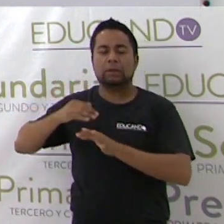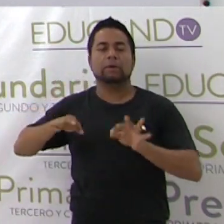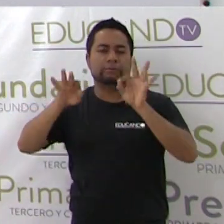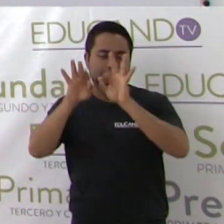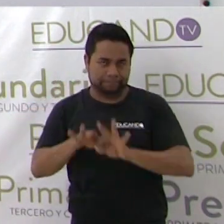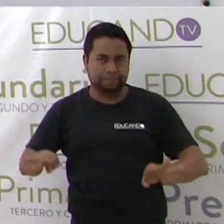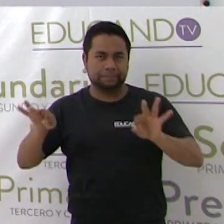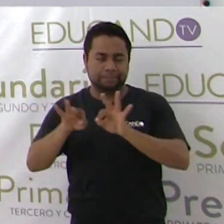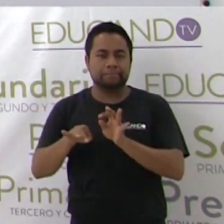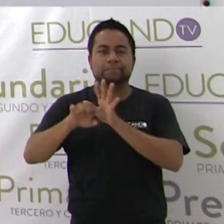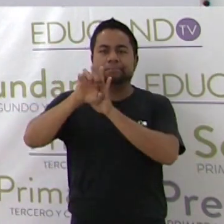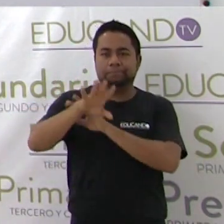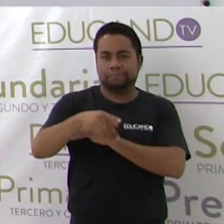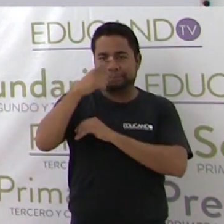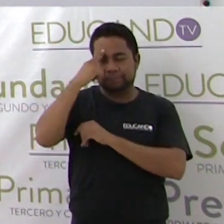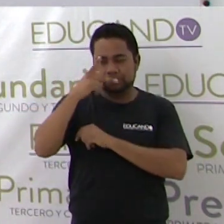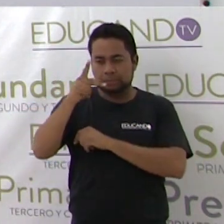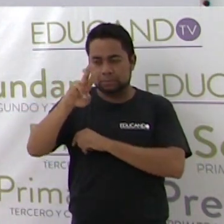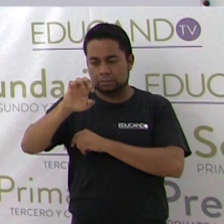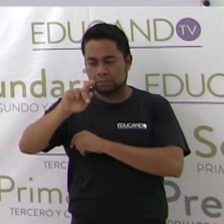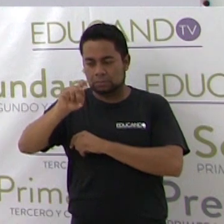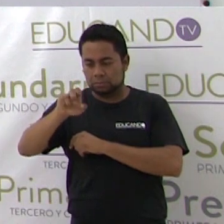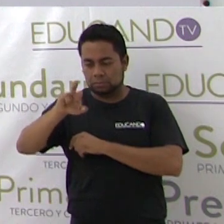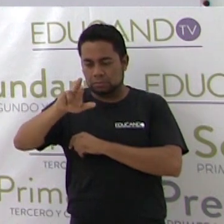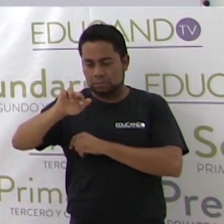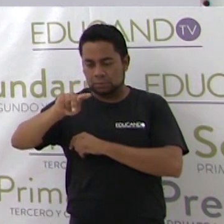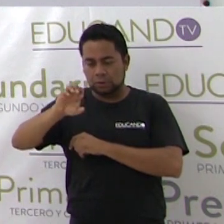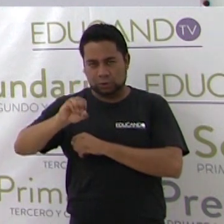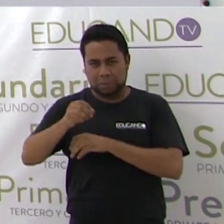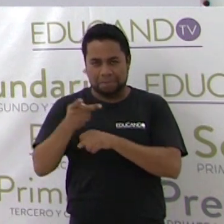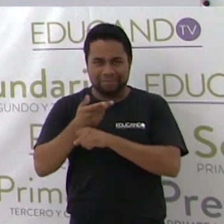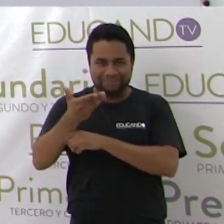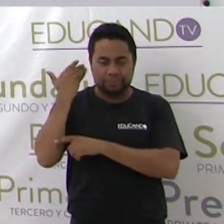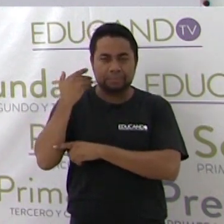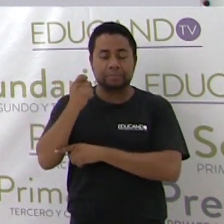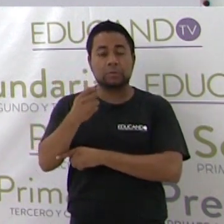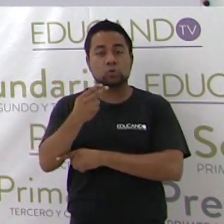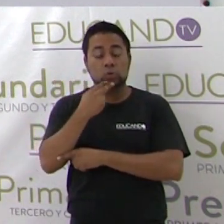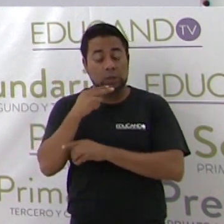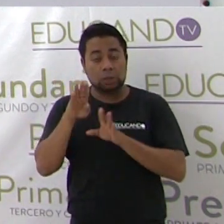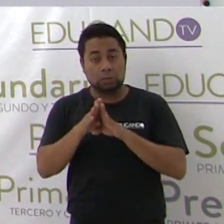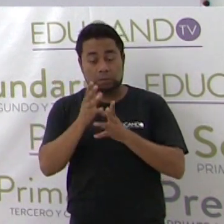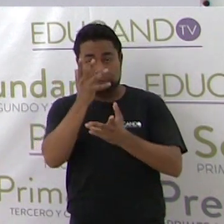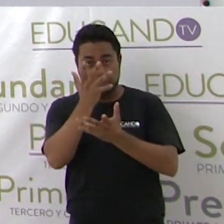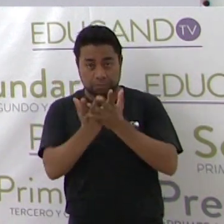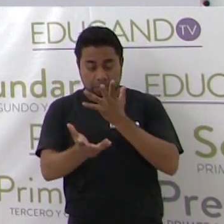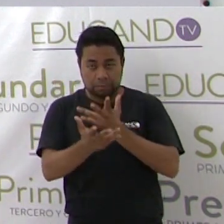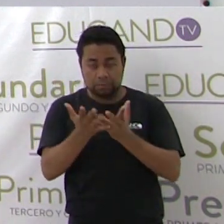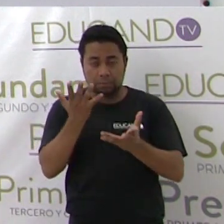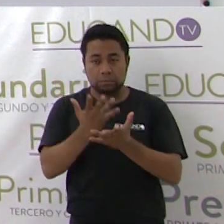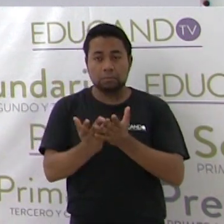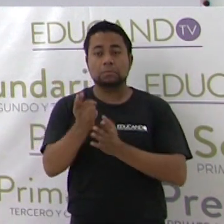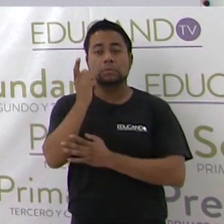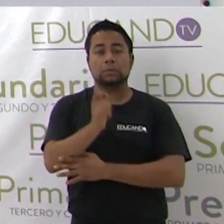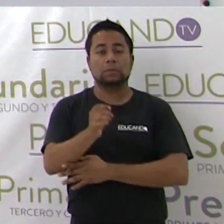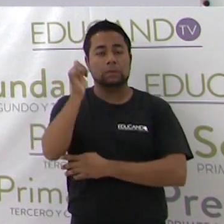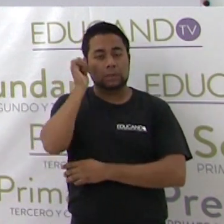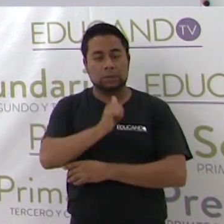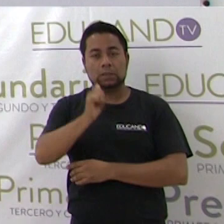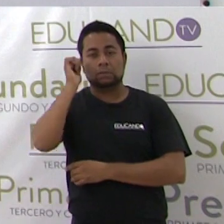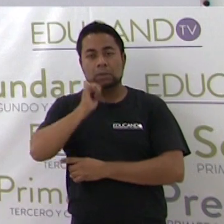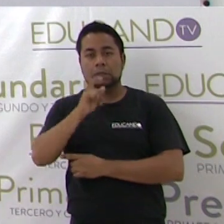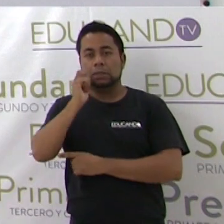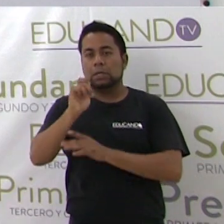determinar que el pretérito, cuando usamos pretérito, las acciones siempre van a